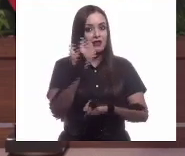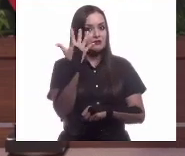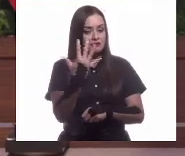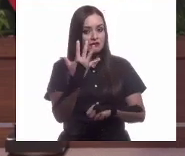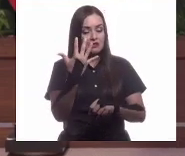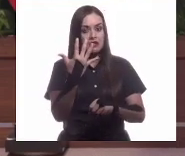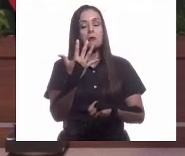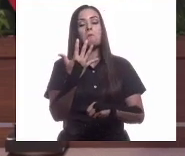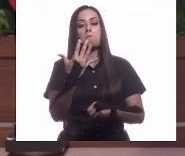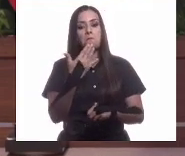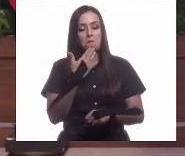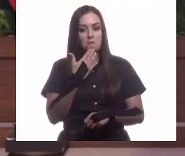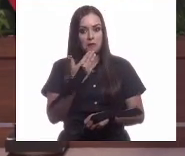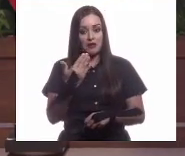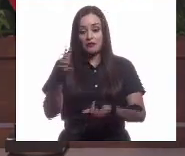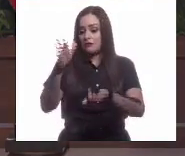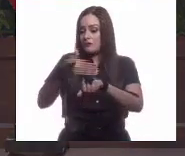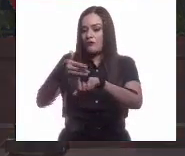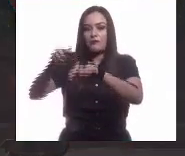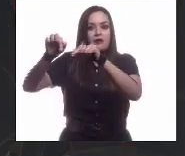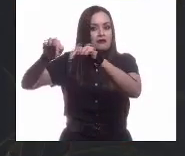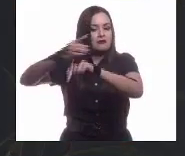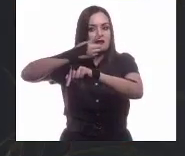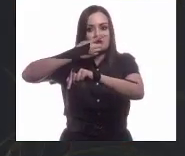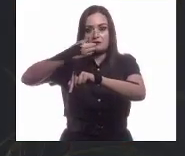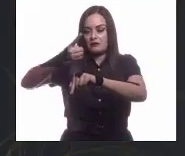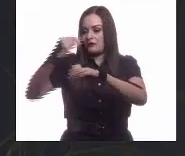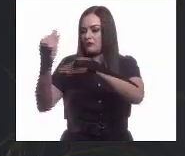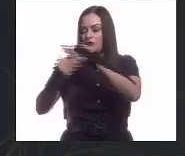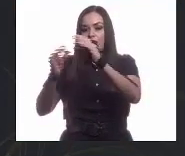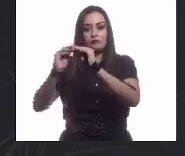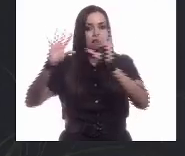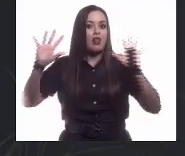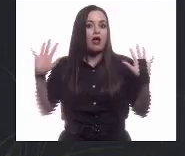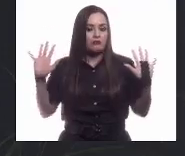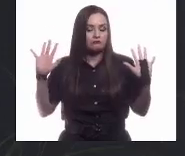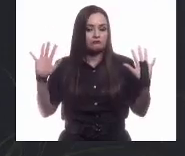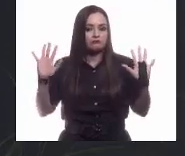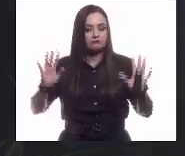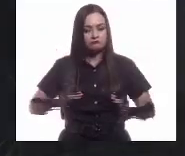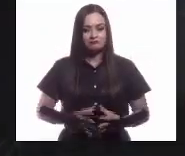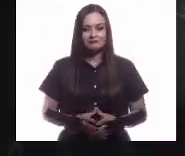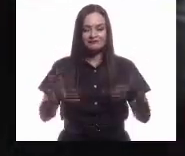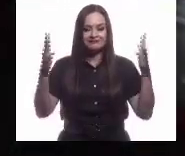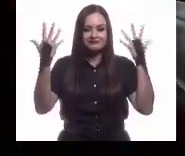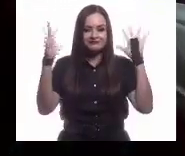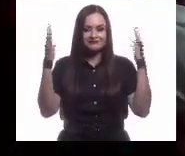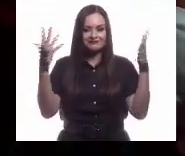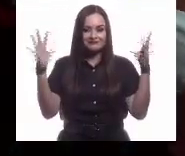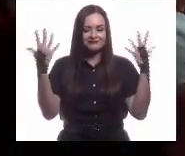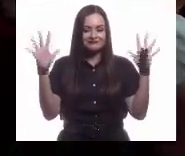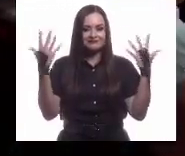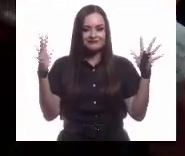país. Los números no mienten. Cuentas claras, confianza larga.